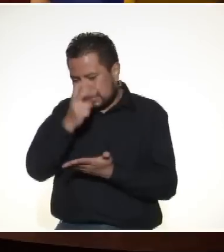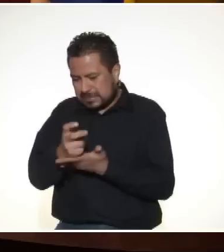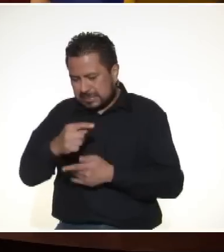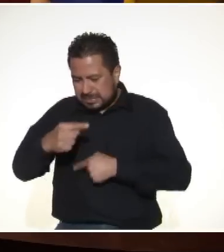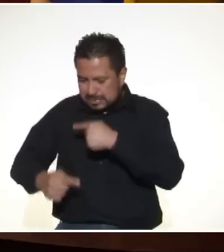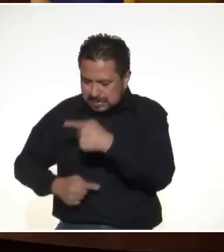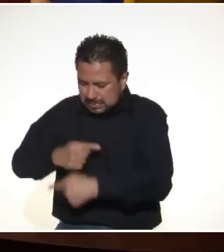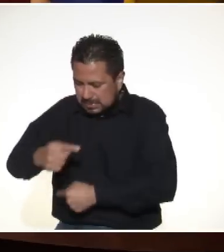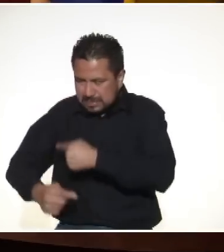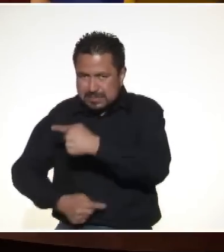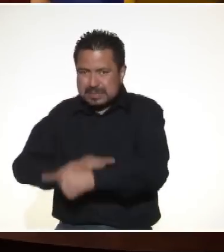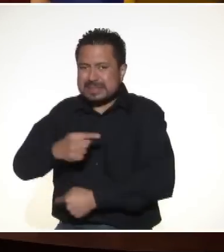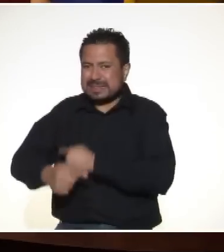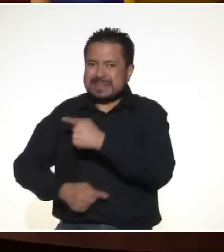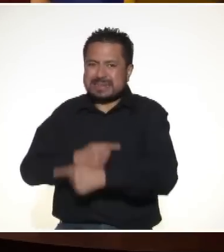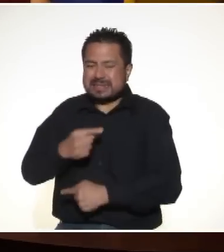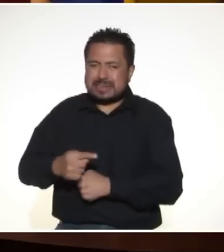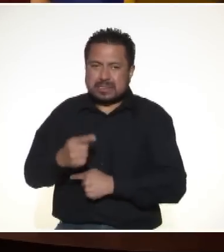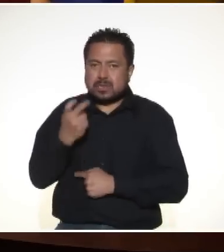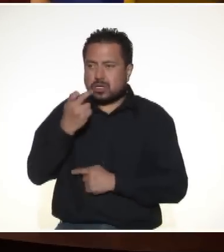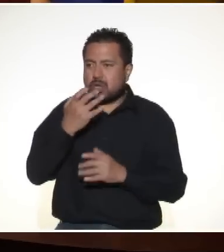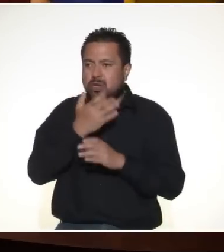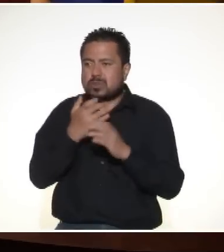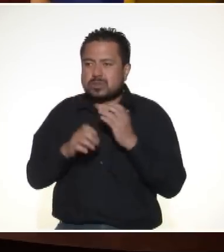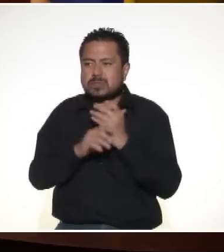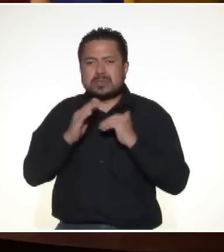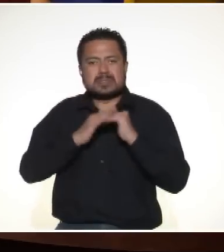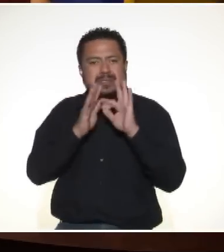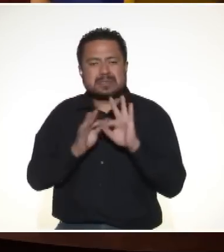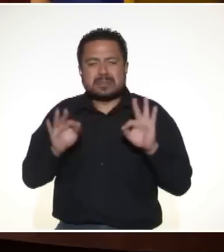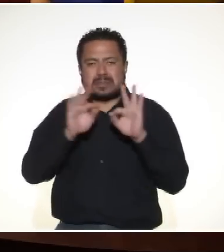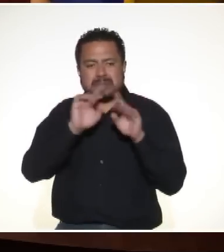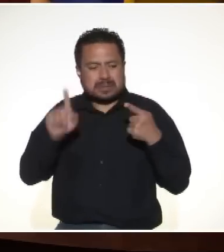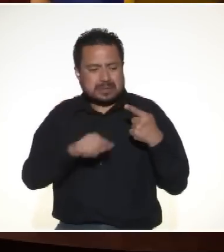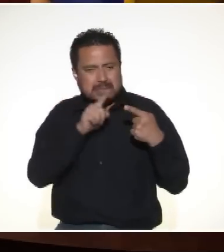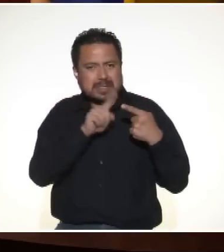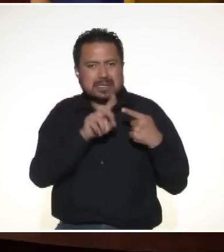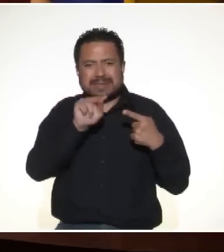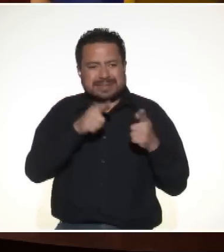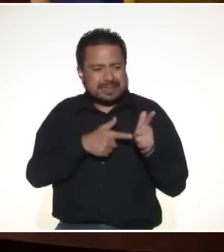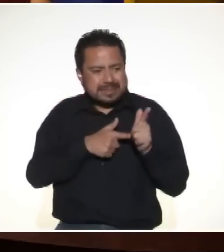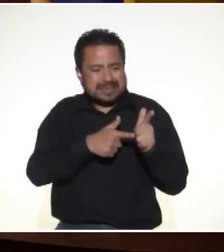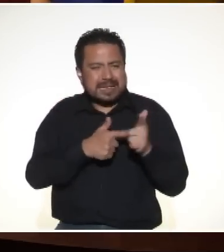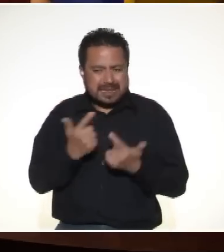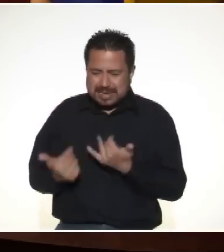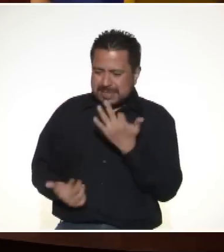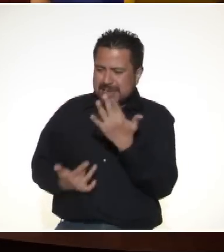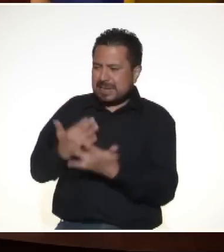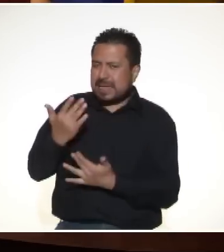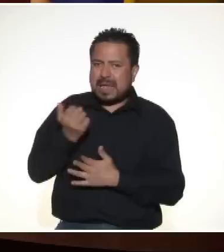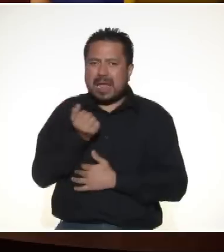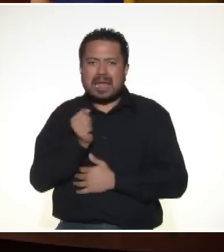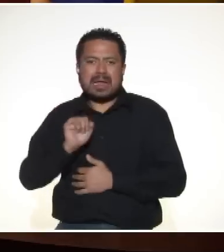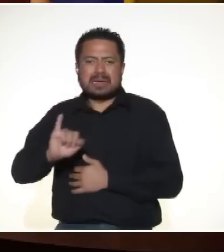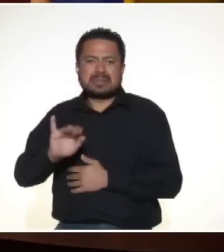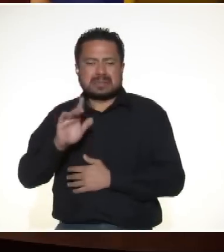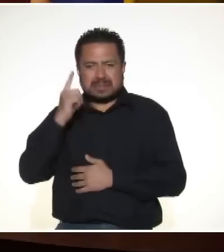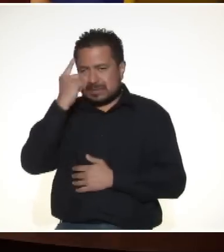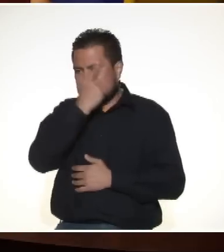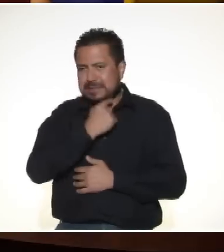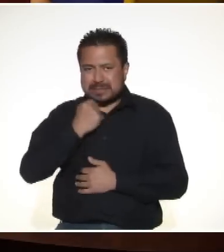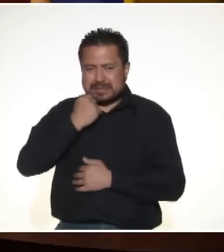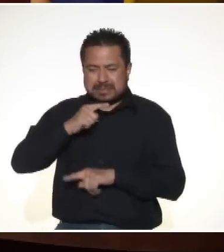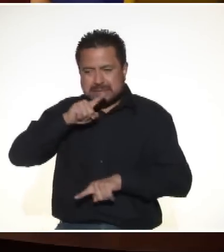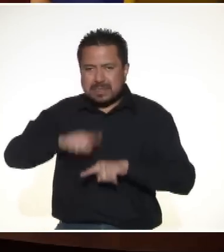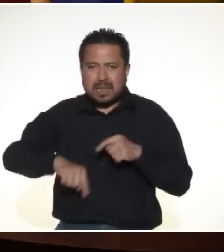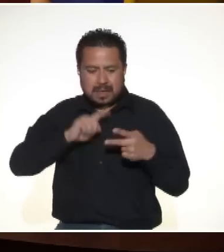ruede. Eso tiene 2 propósitos principales. El primero es que no se siga quemando hacia la parte de la cara